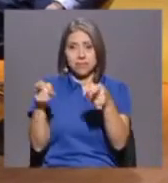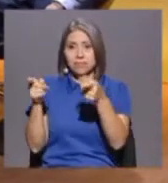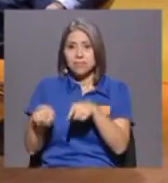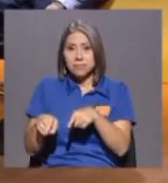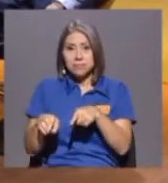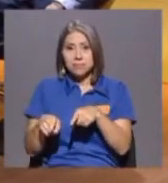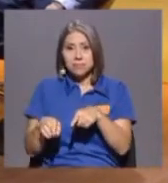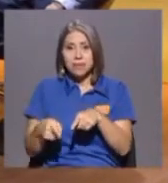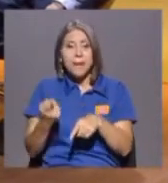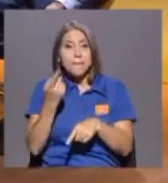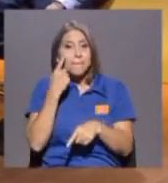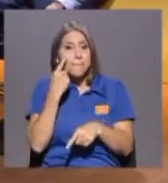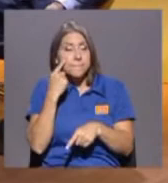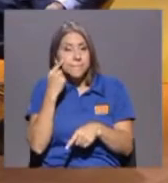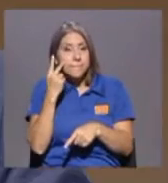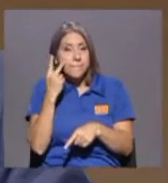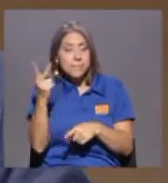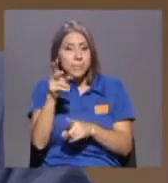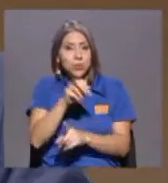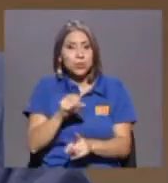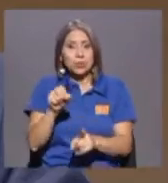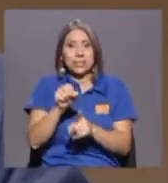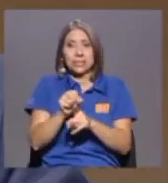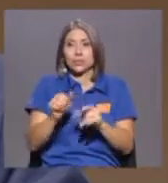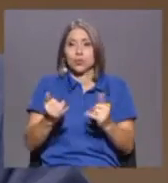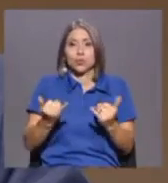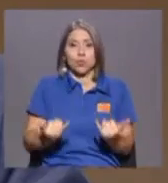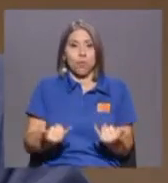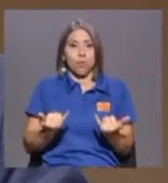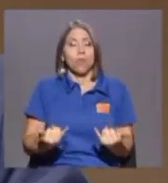viendo la situación en que estamos,